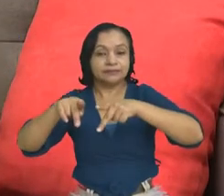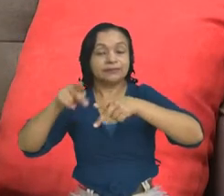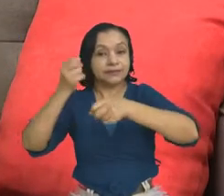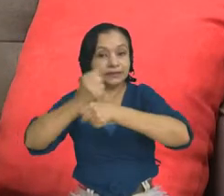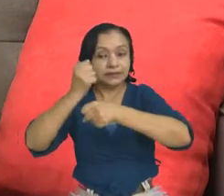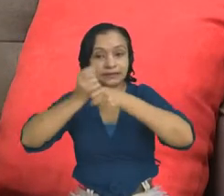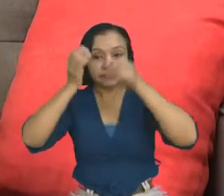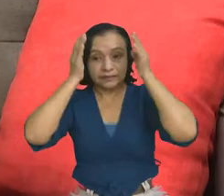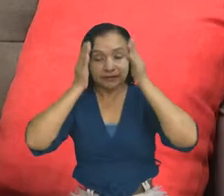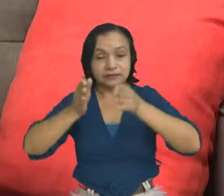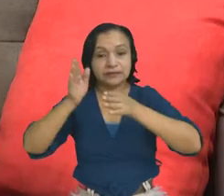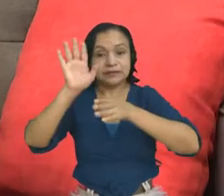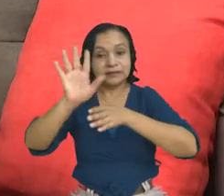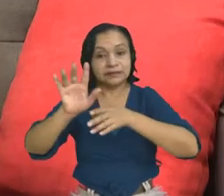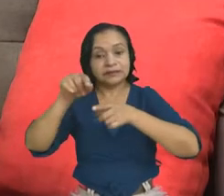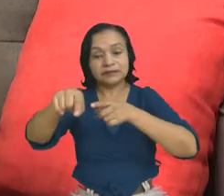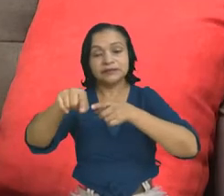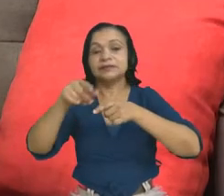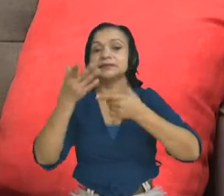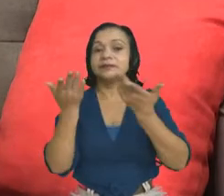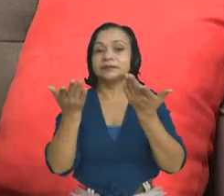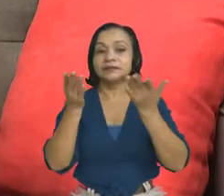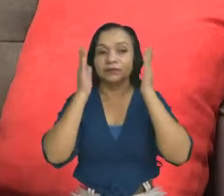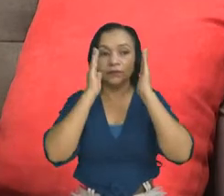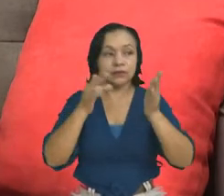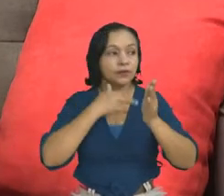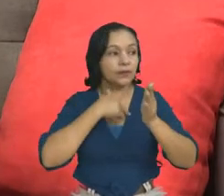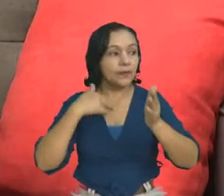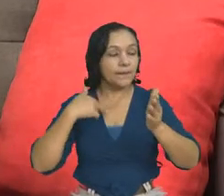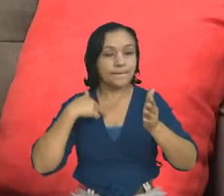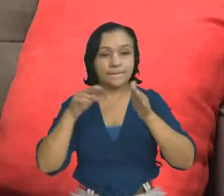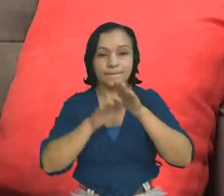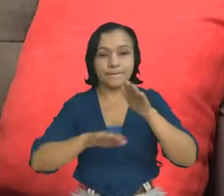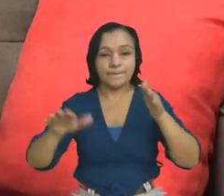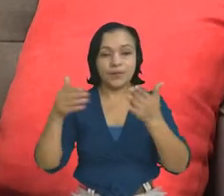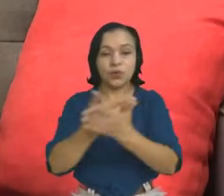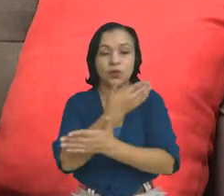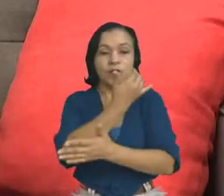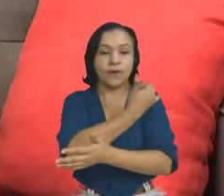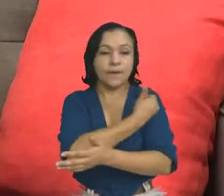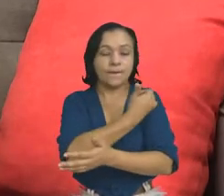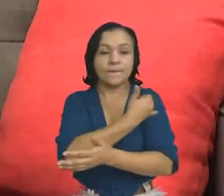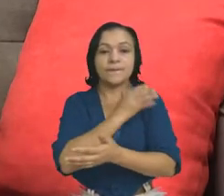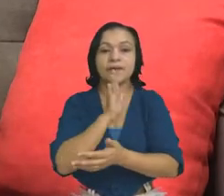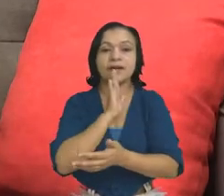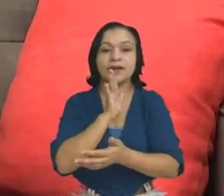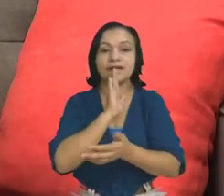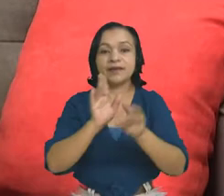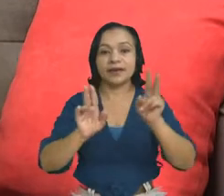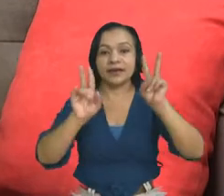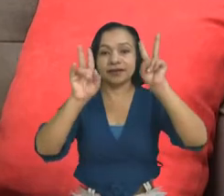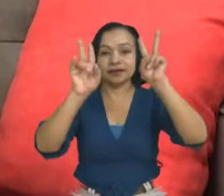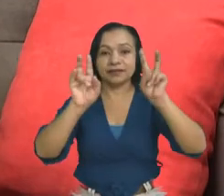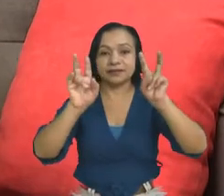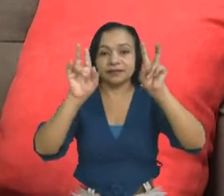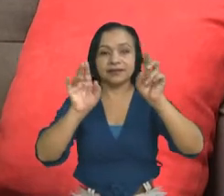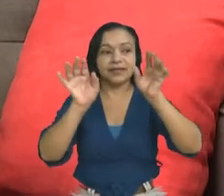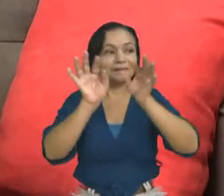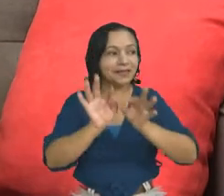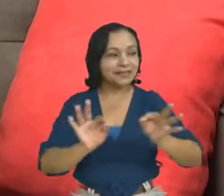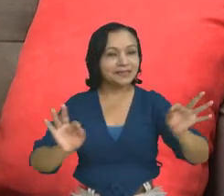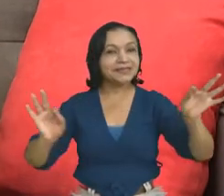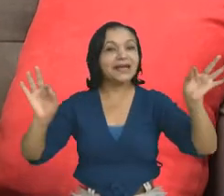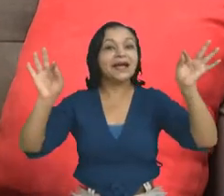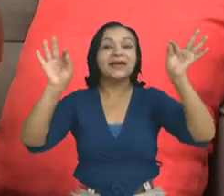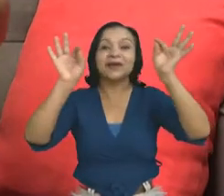pueblo. El Gobierno de Reconciliación y Unidad Nacional ha garantizado precisamente este nuevo hospital. Para hablar de este tema tan importante como